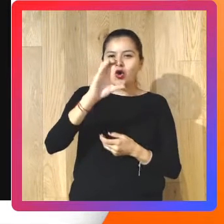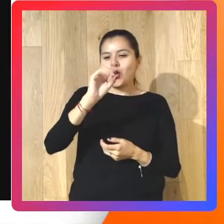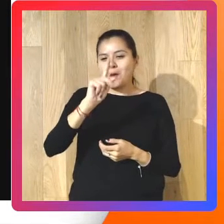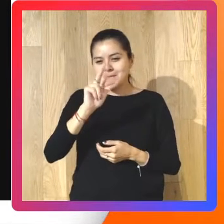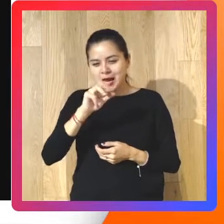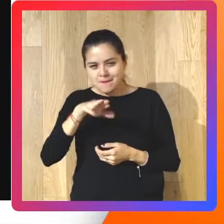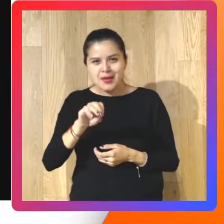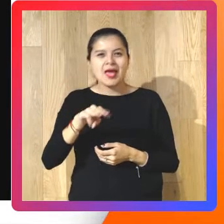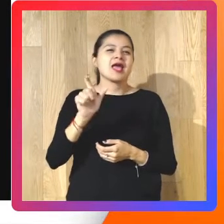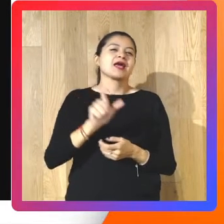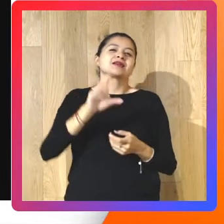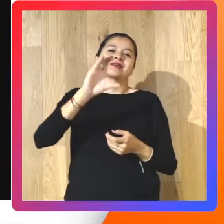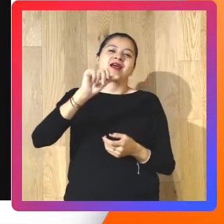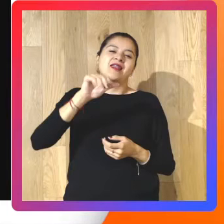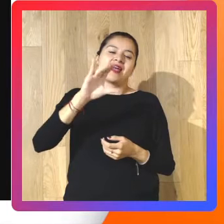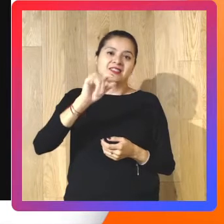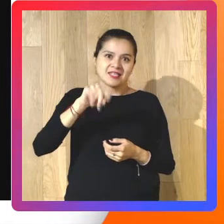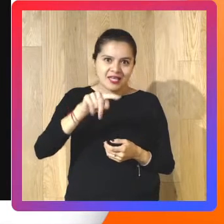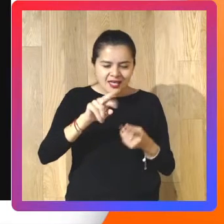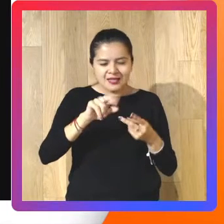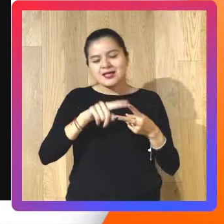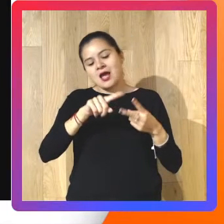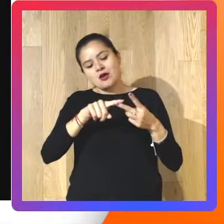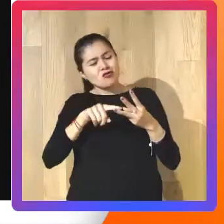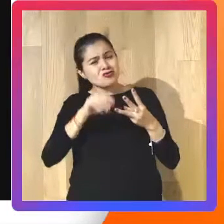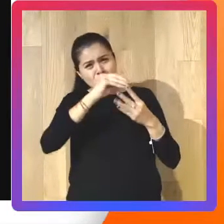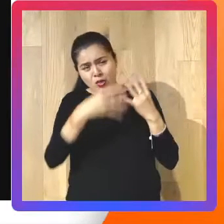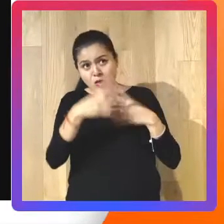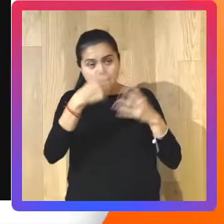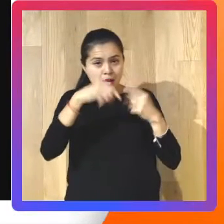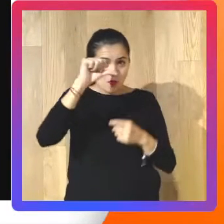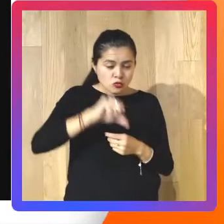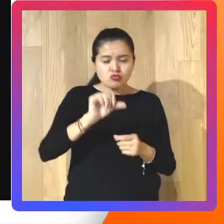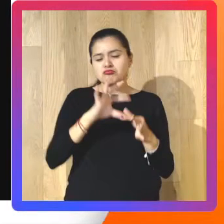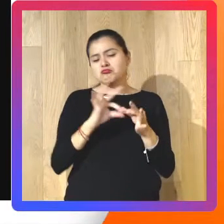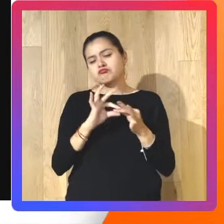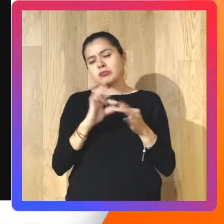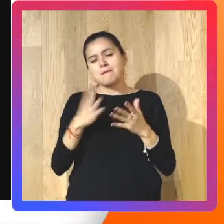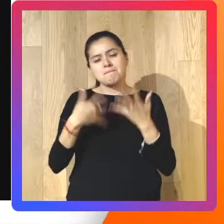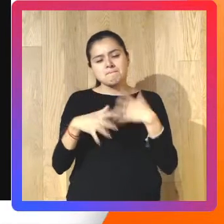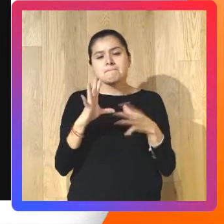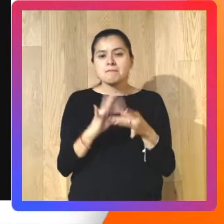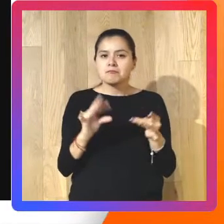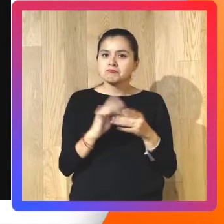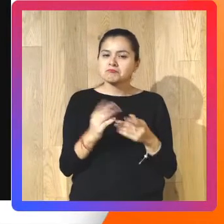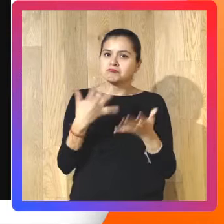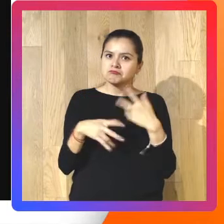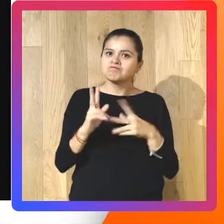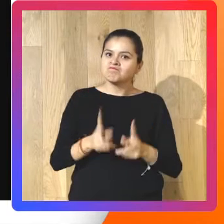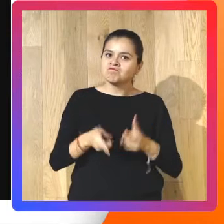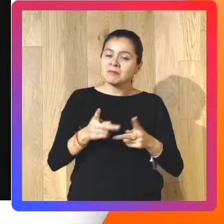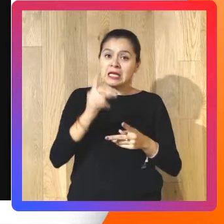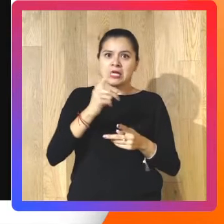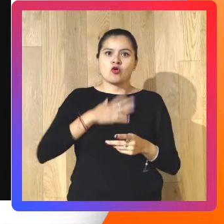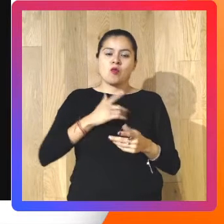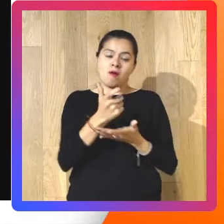Canacinta, con México Digno, con la Alianza para la Prosperidad y con muchos otros con los que hemos venido hablando de esto y que están clarísimos que vamos por ingreso